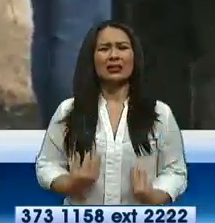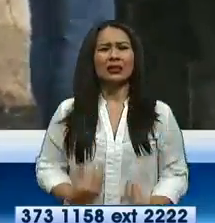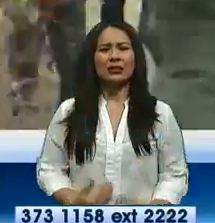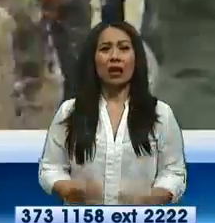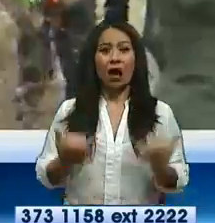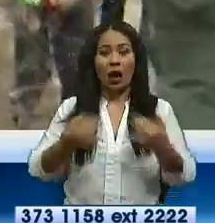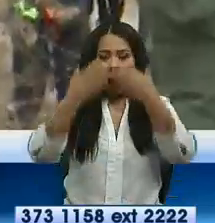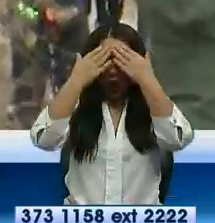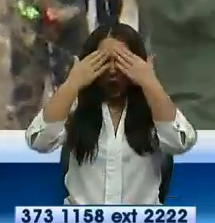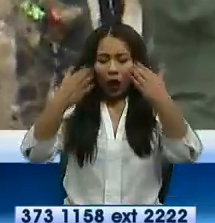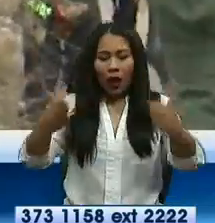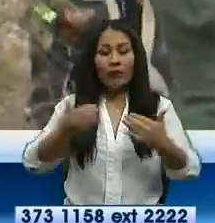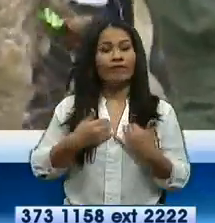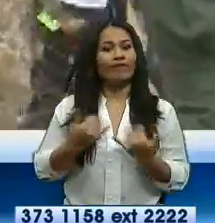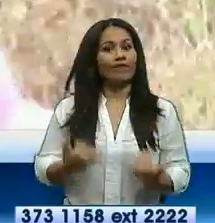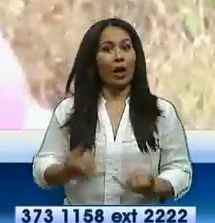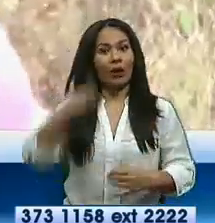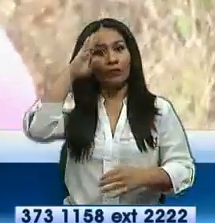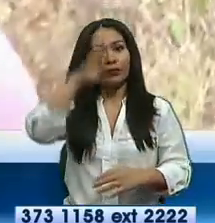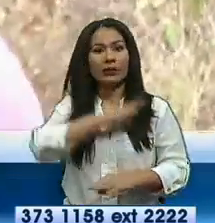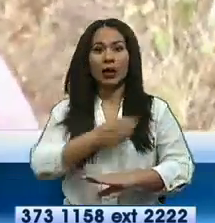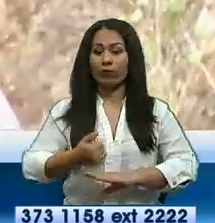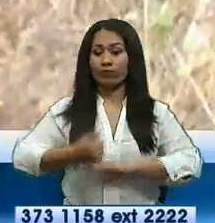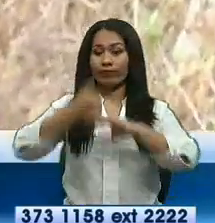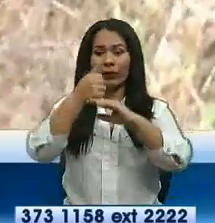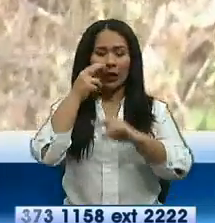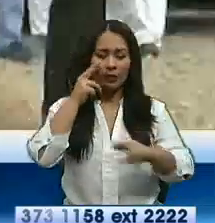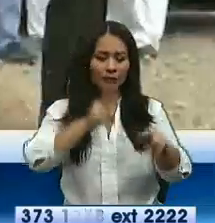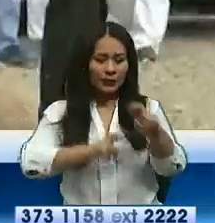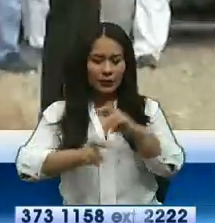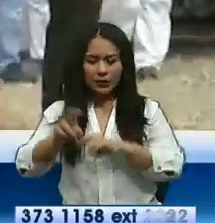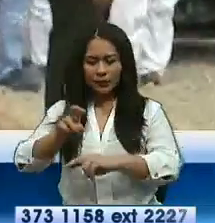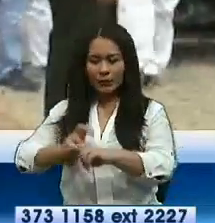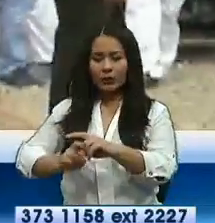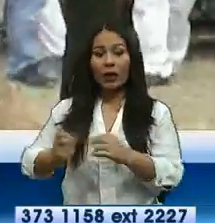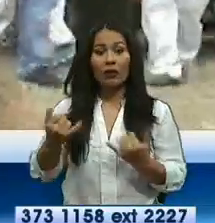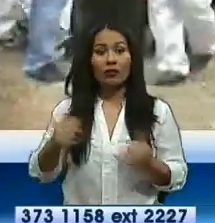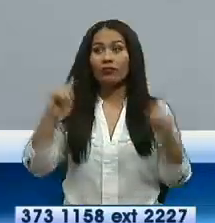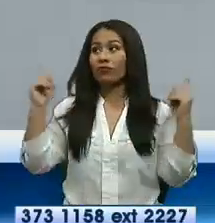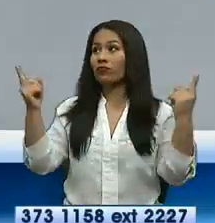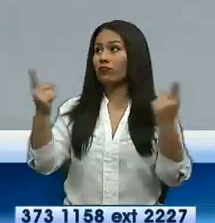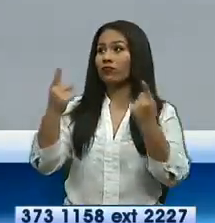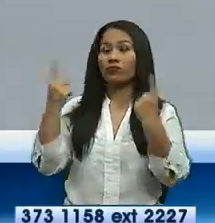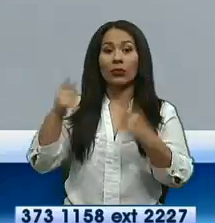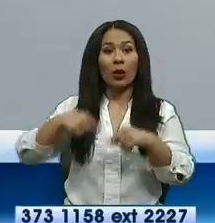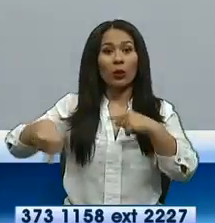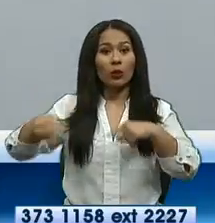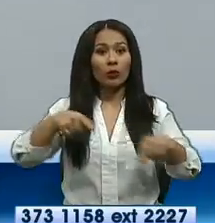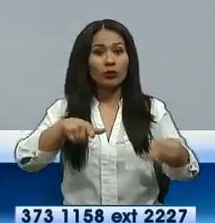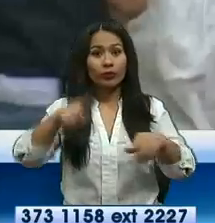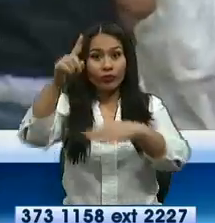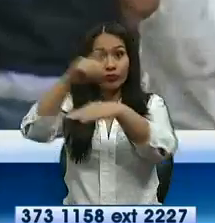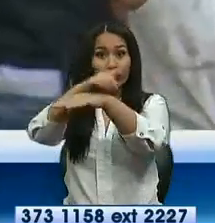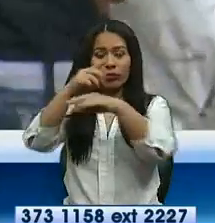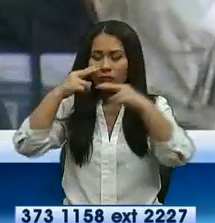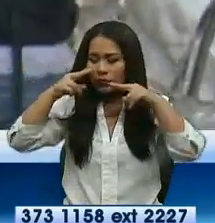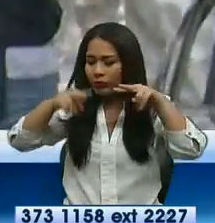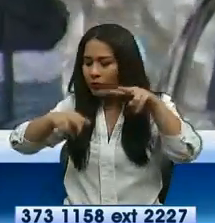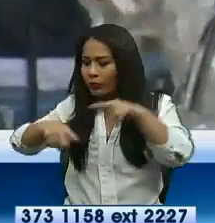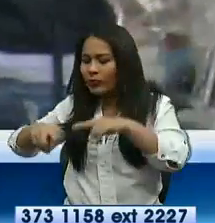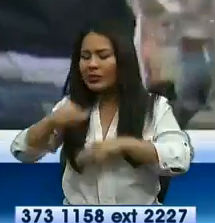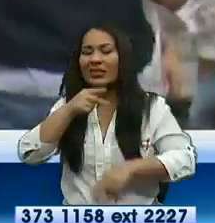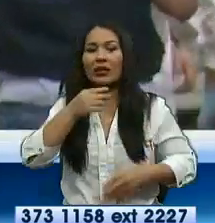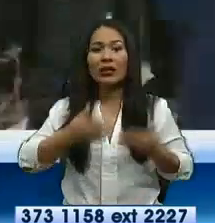Las investigaciones continúan mientras que la policía hacía un rastreo por el lugar. Los cadáveres fueron trasladados hasta la morgue de